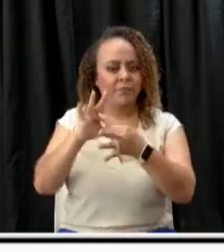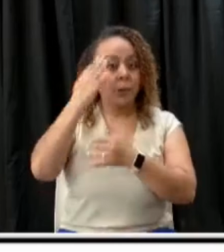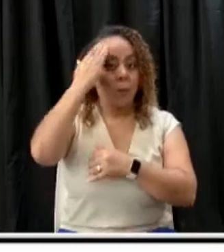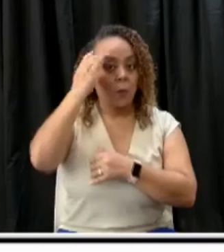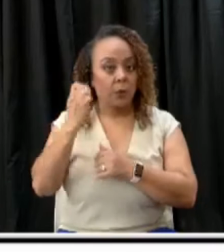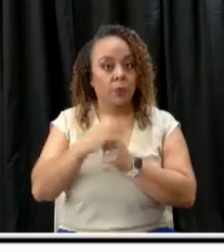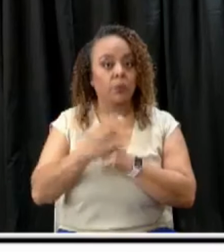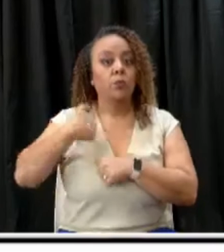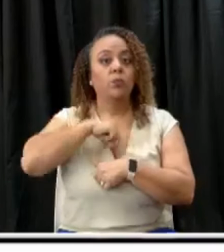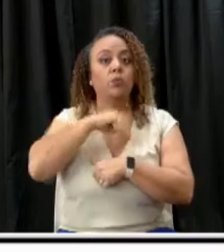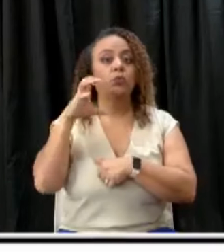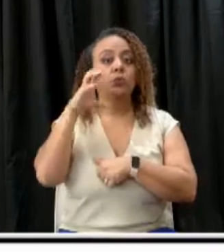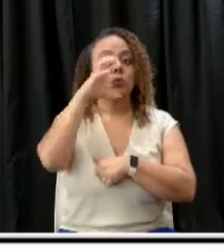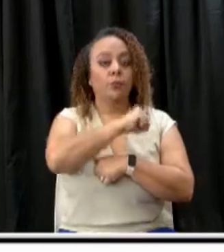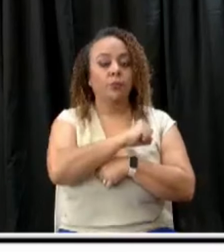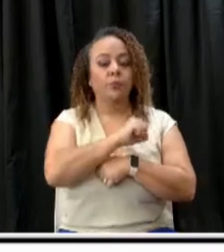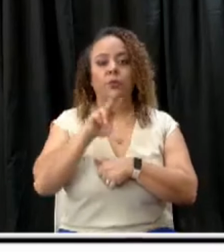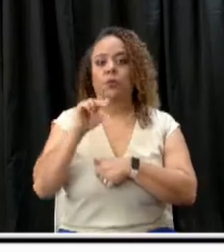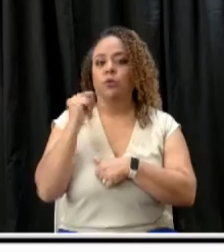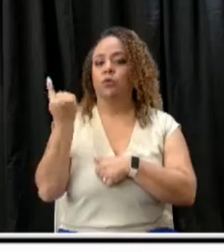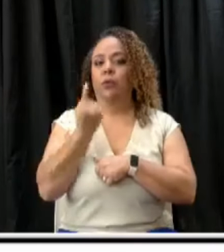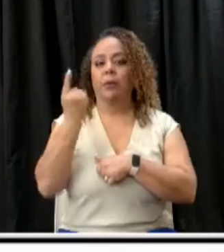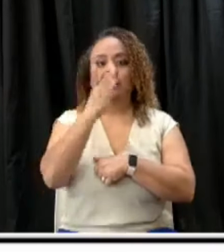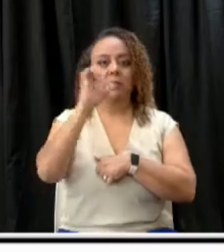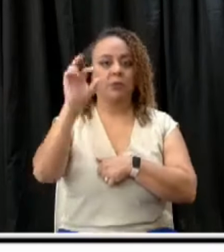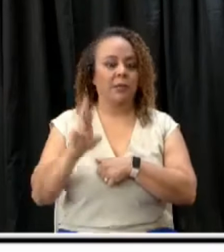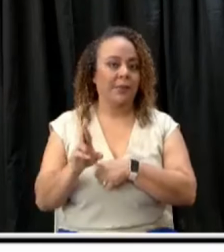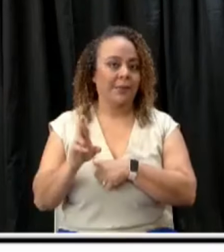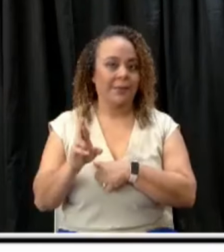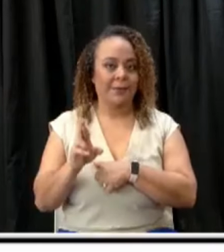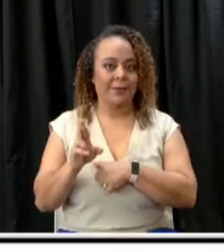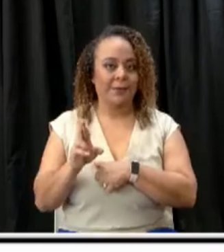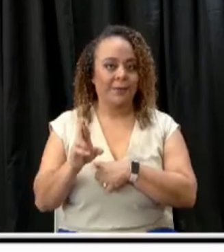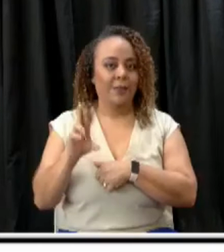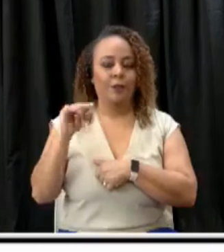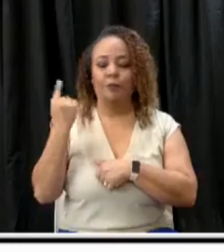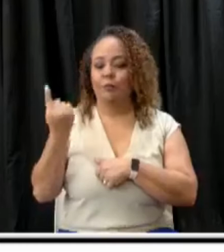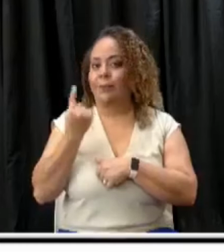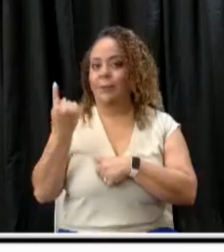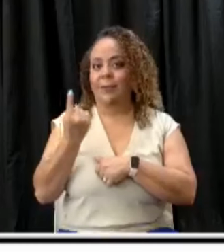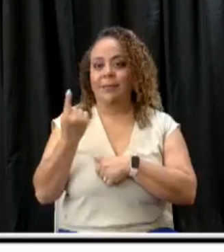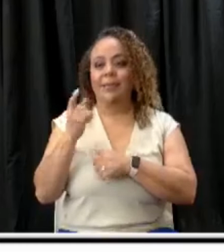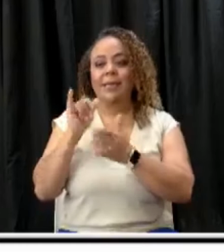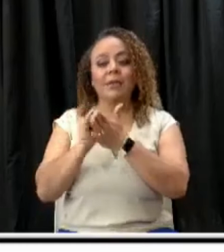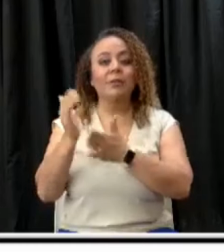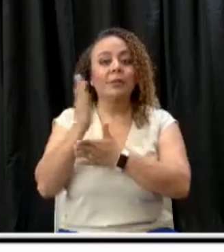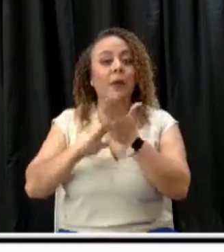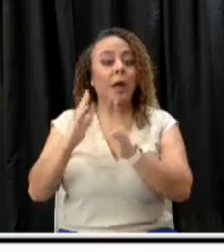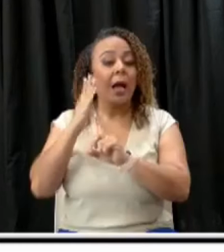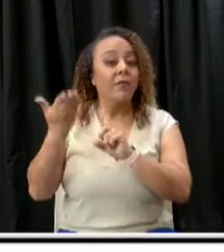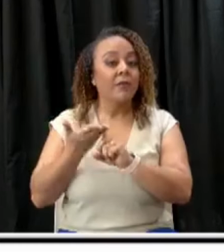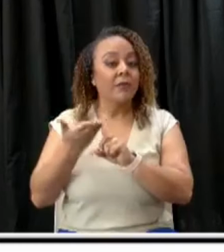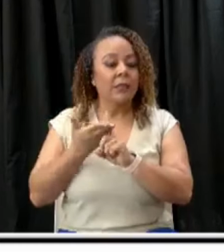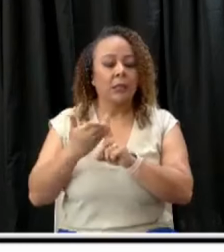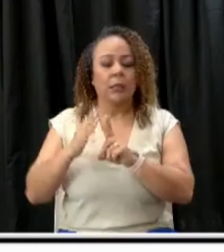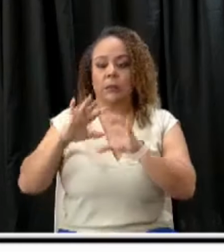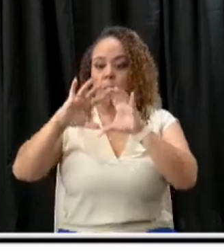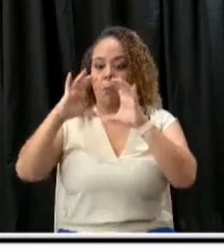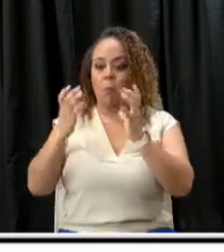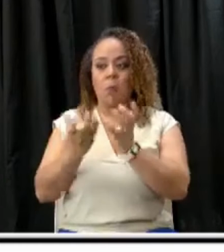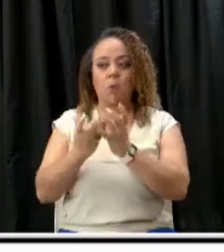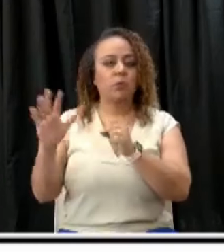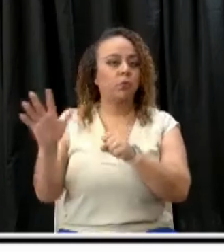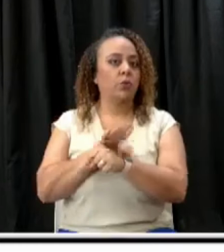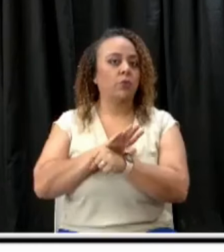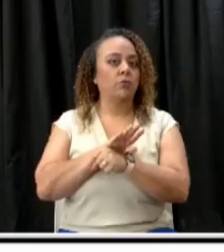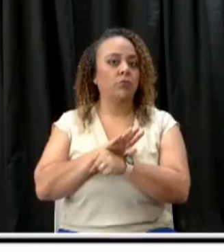porque nos damos cuenta que no solamente Costa Rica, ¿verdad?, sino que esto es algo que está afectando a todo el mundo.